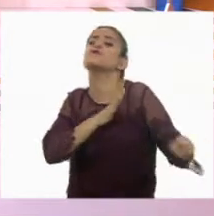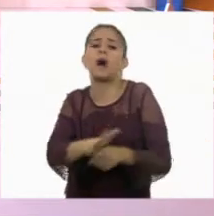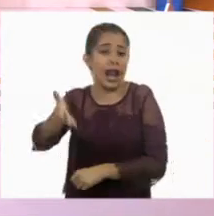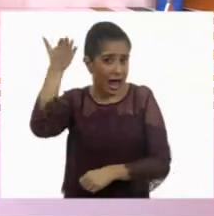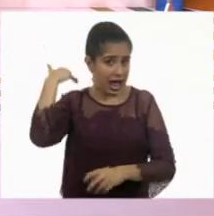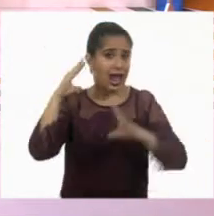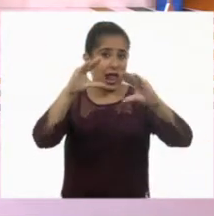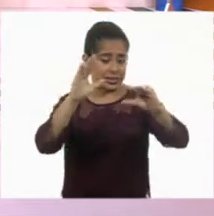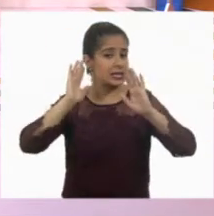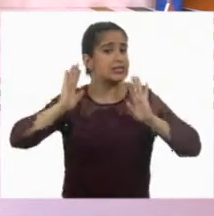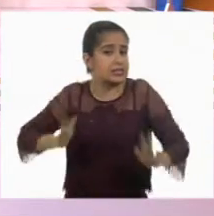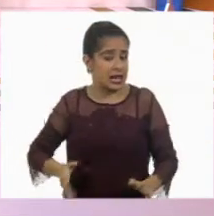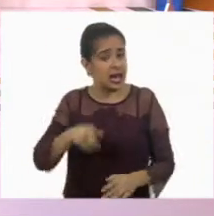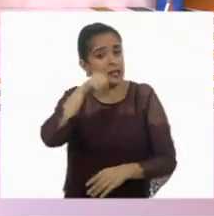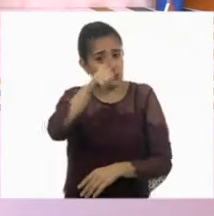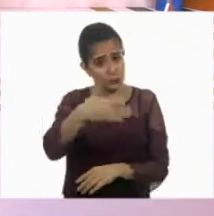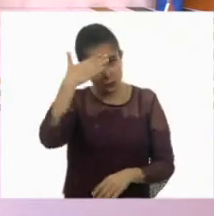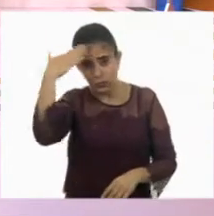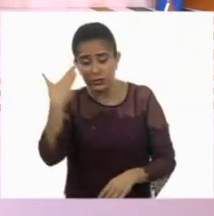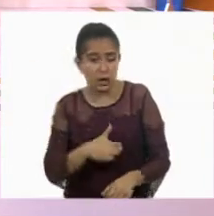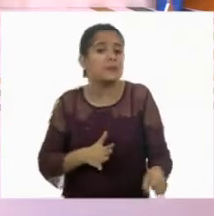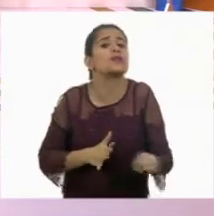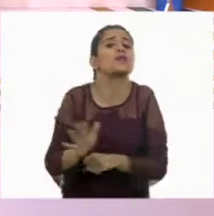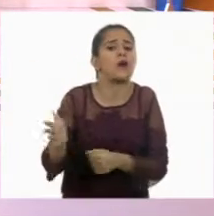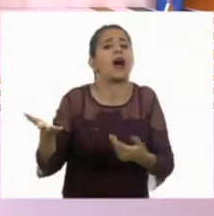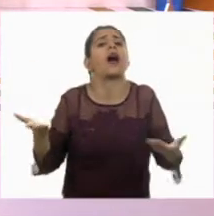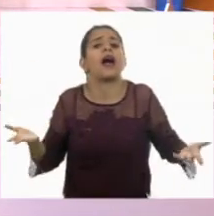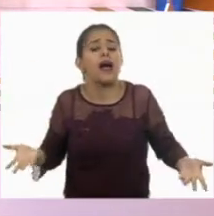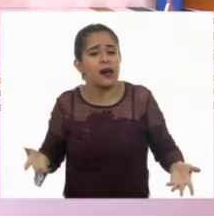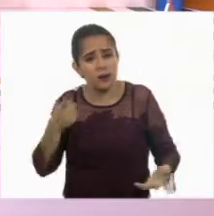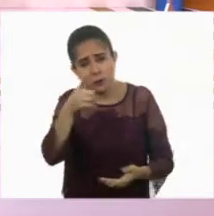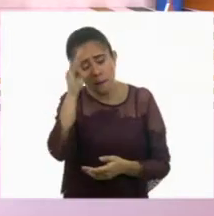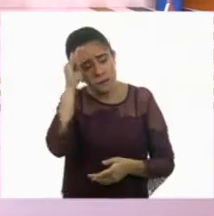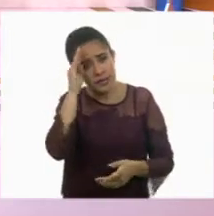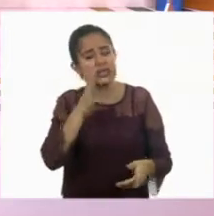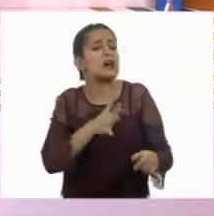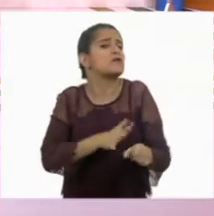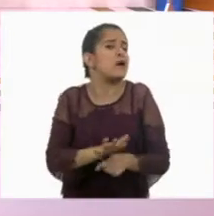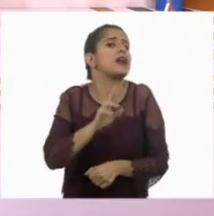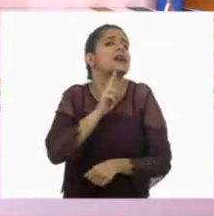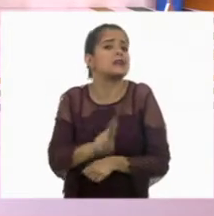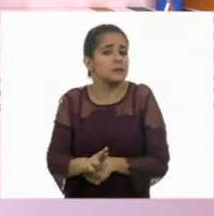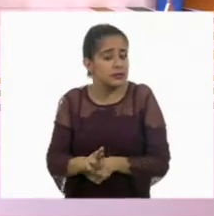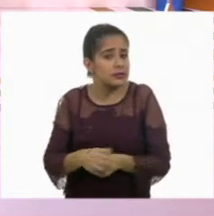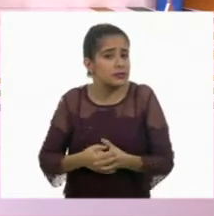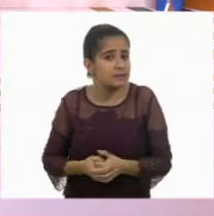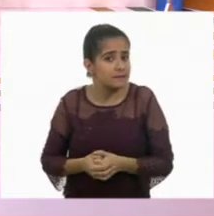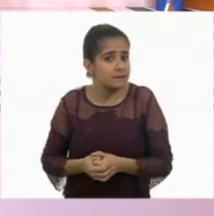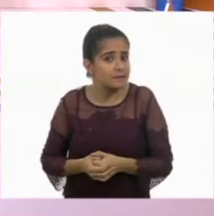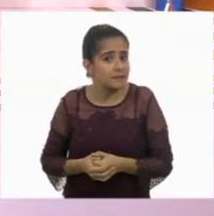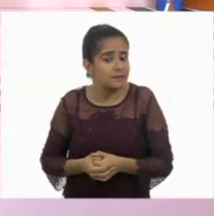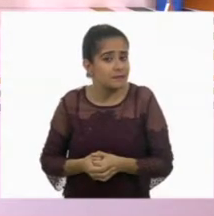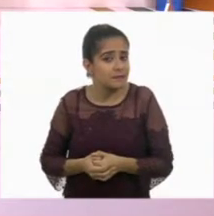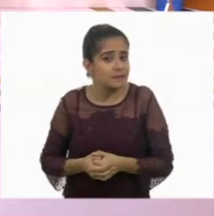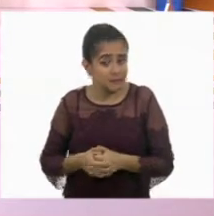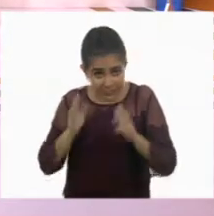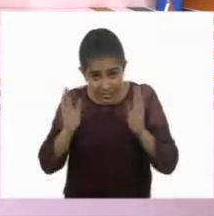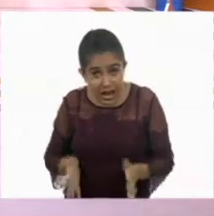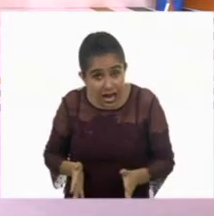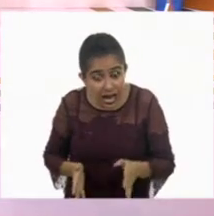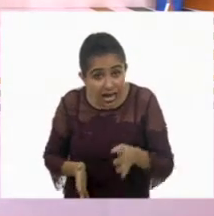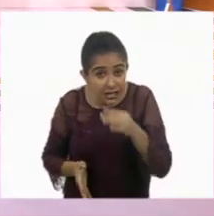¿Qué será, niños? ¿Qué será? ¿Ya ustedes qué será? Si no... ¿Qué creen que sea la respuesta correcta? ¿Ya, niñas?